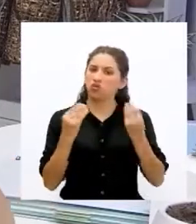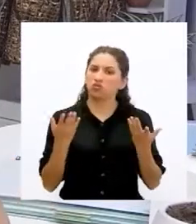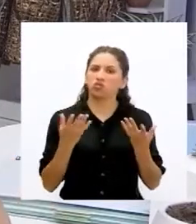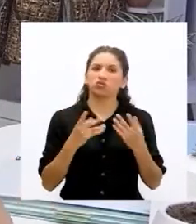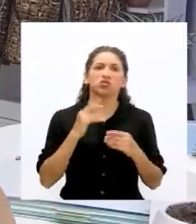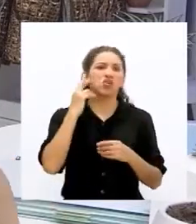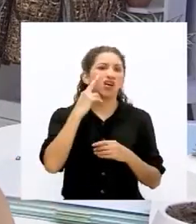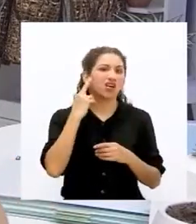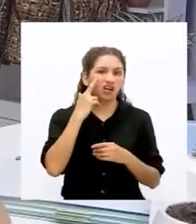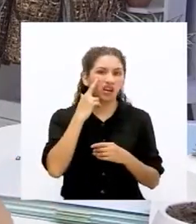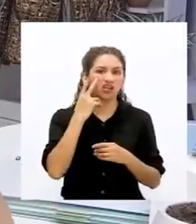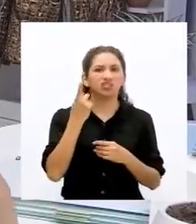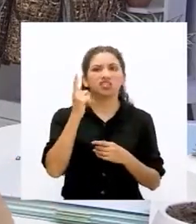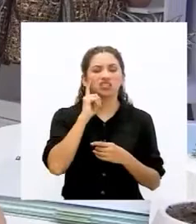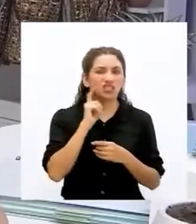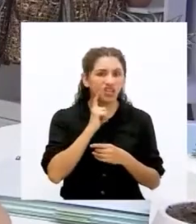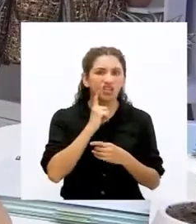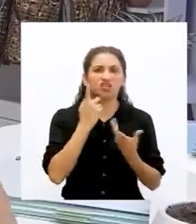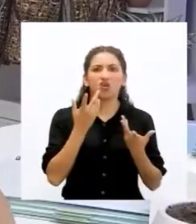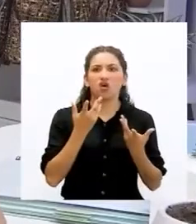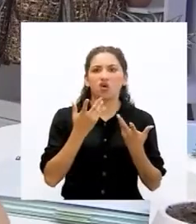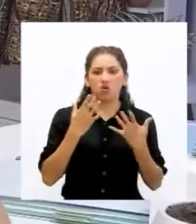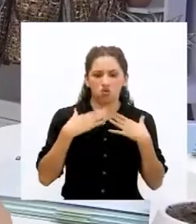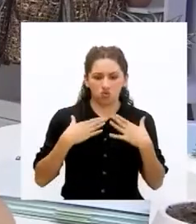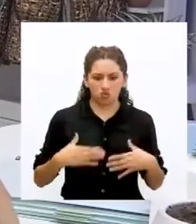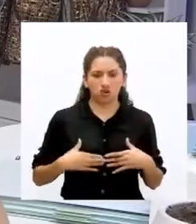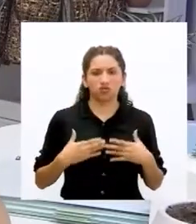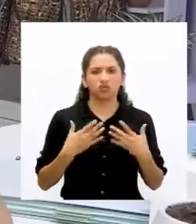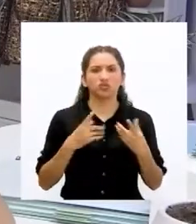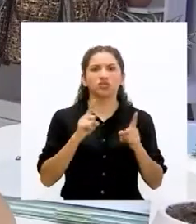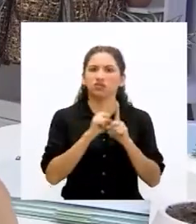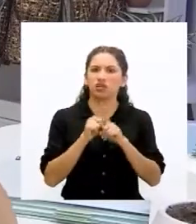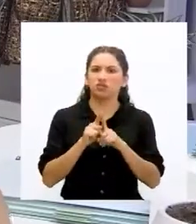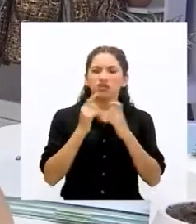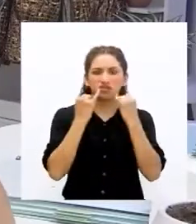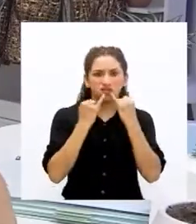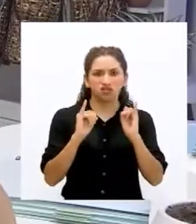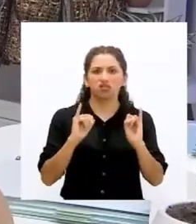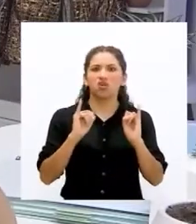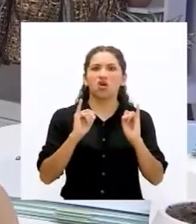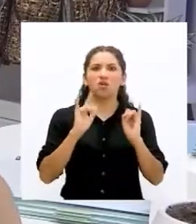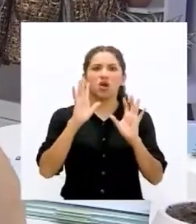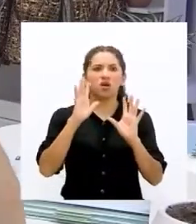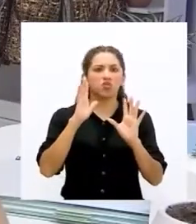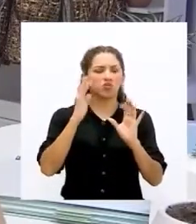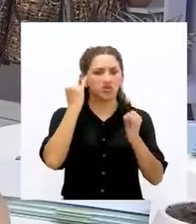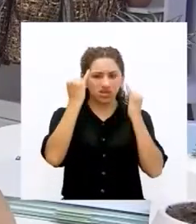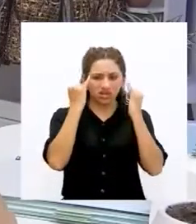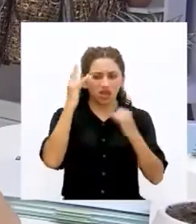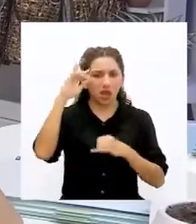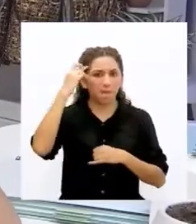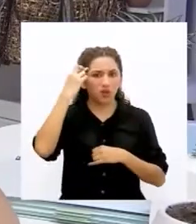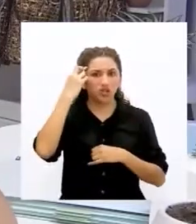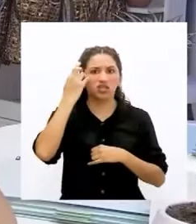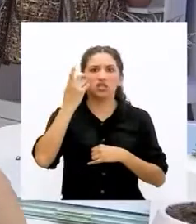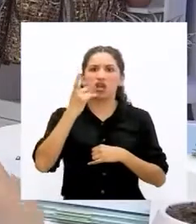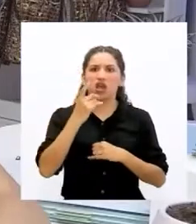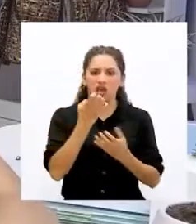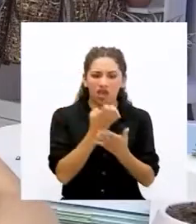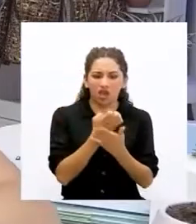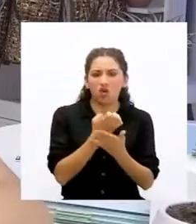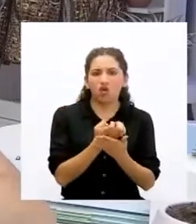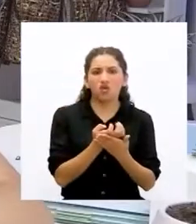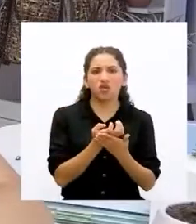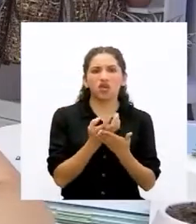origen, raza, sexo, género, religión, idioma, opiniones políticas, condición económica.